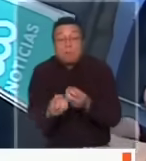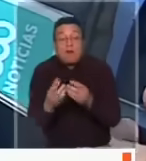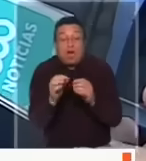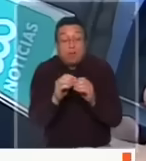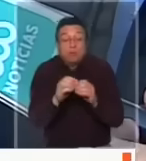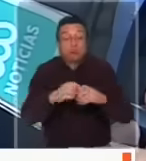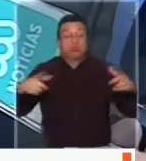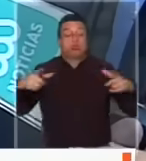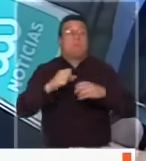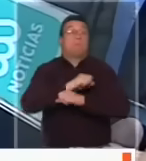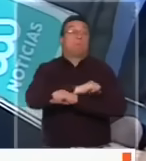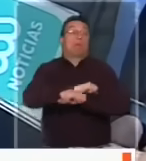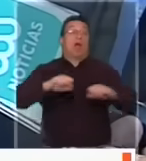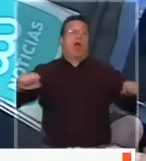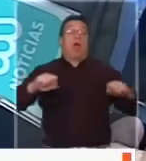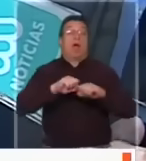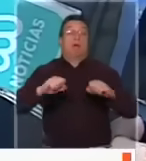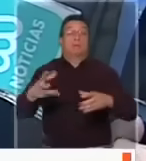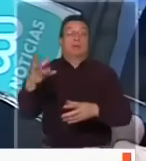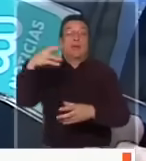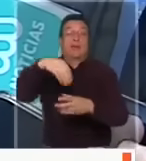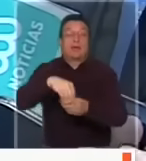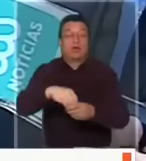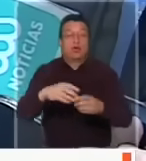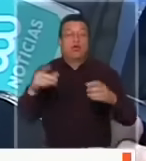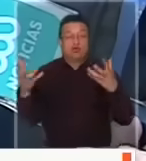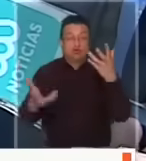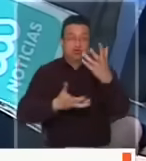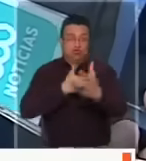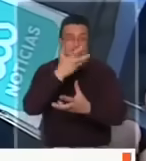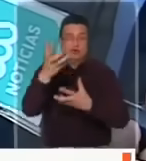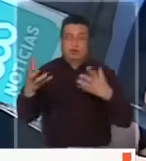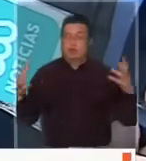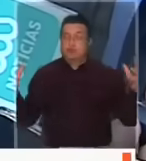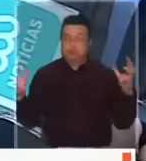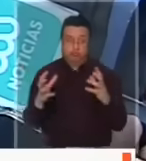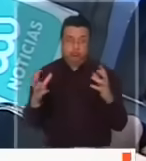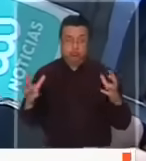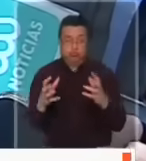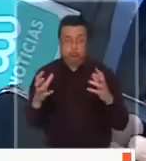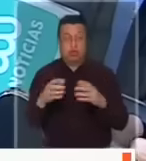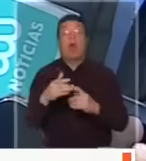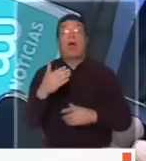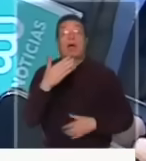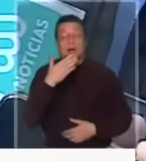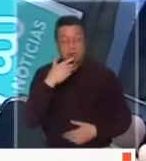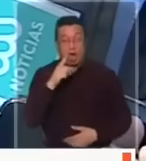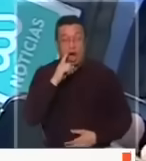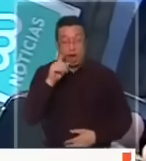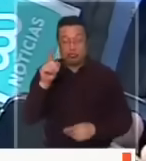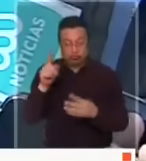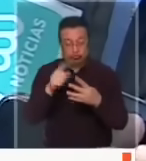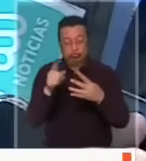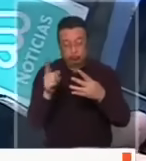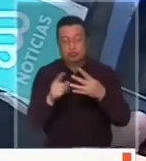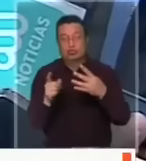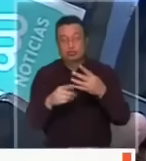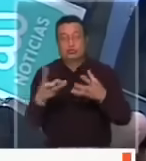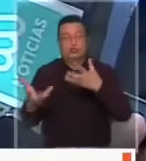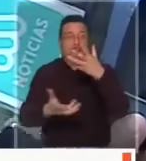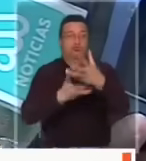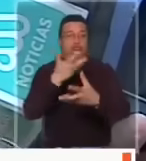una reacción en cadena al interior. Esto causó un fuego de proporciones, tanto así que hay elementos consumidos